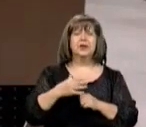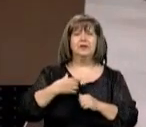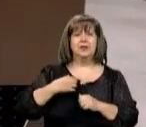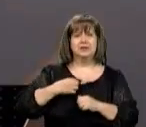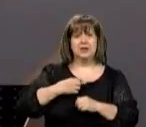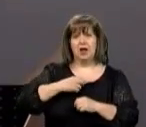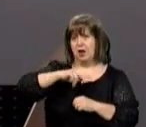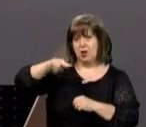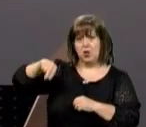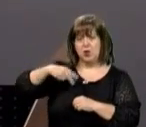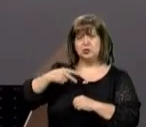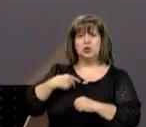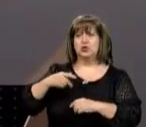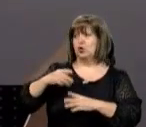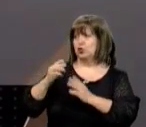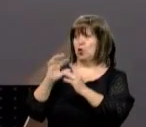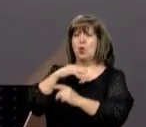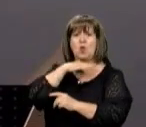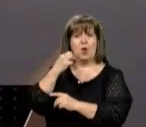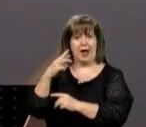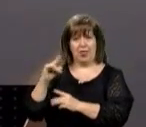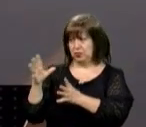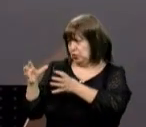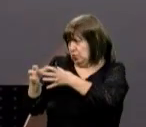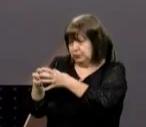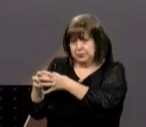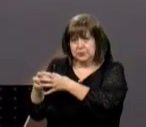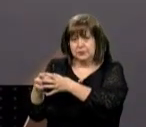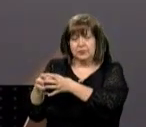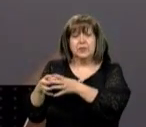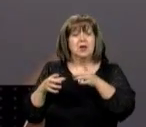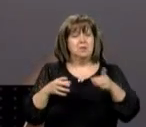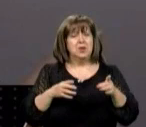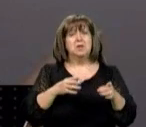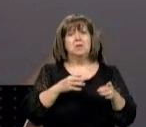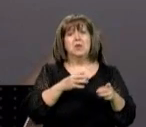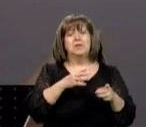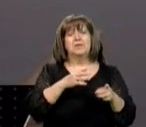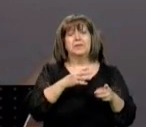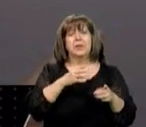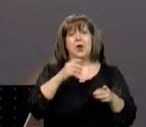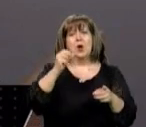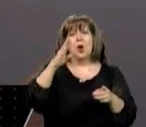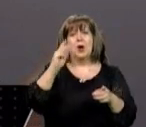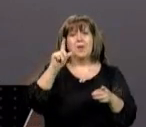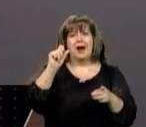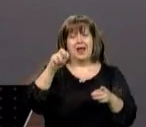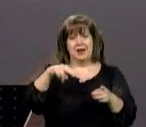Nosotros, el jurado, encontramos al acusado, Pinabaría Corbalán,